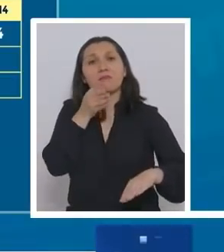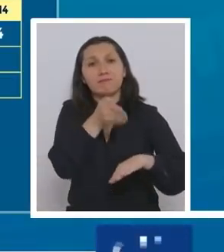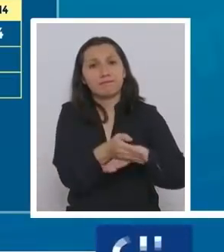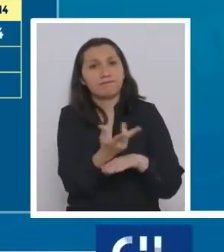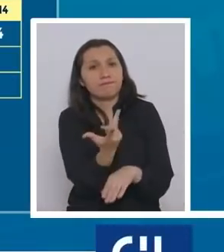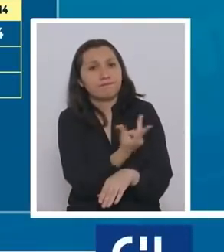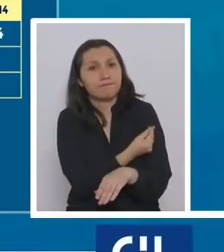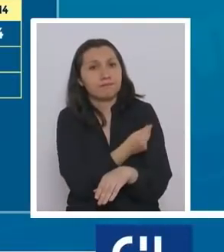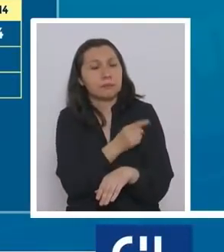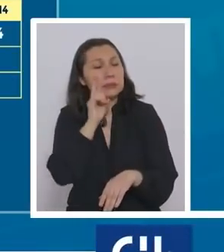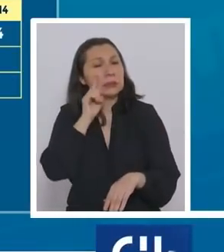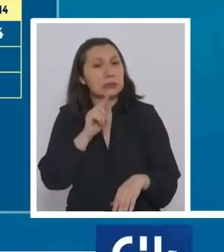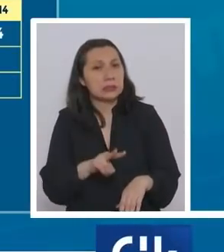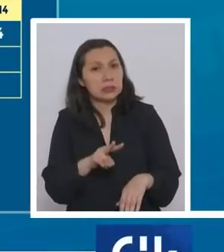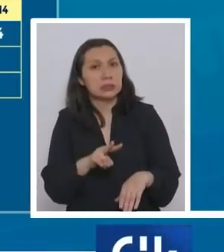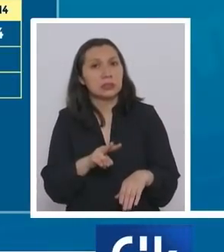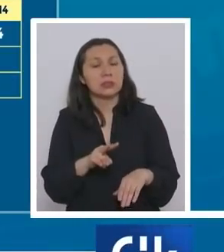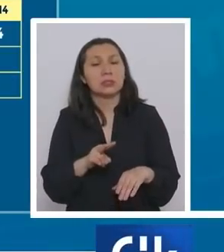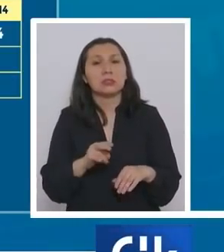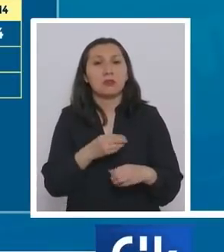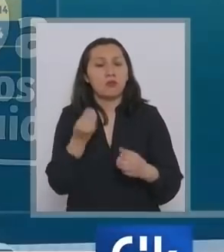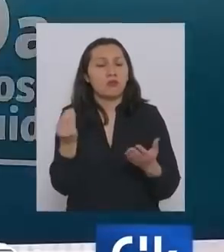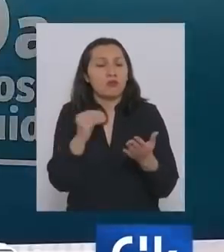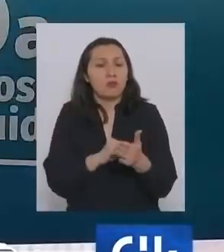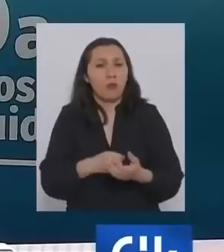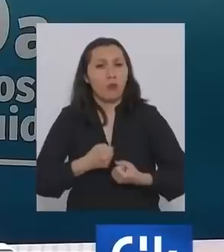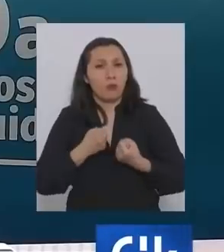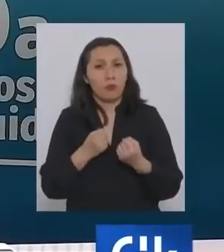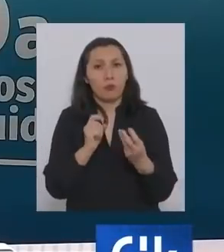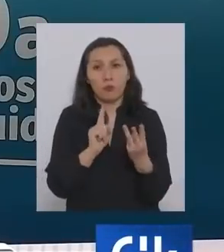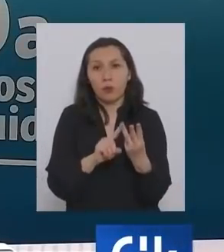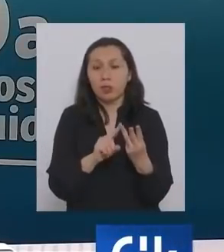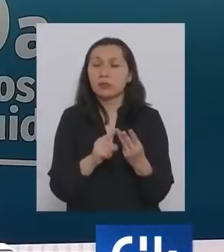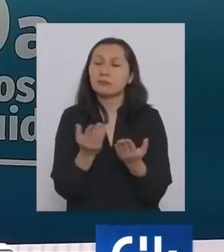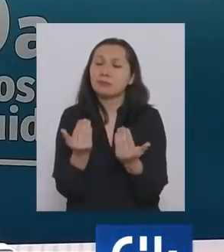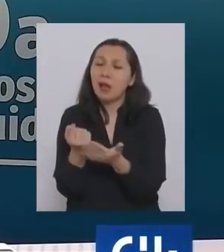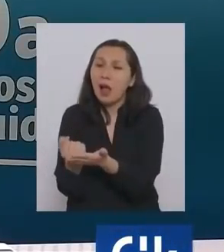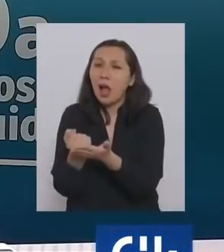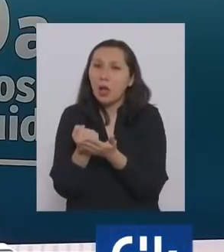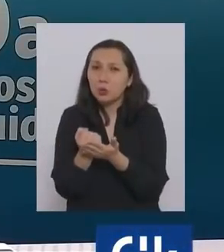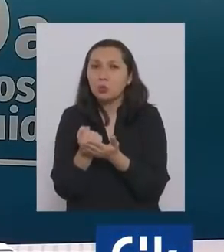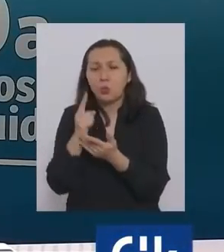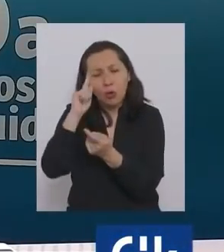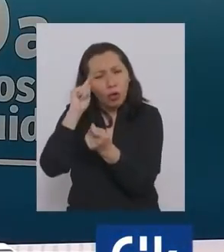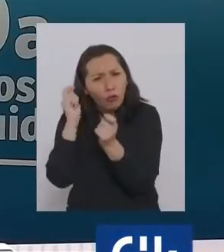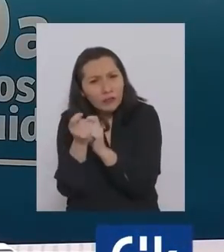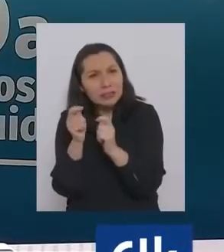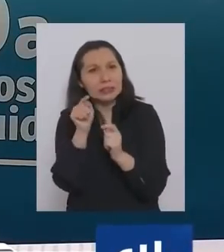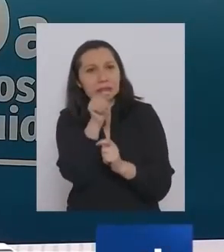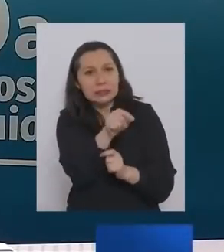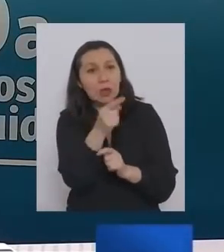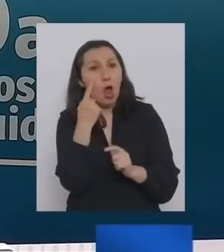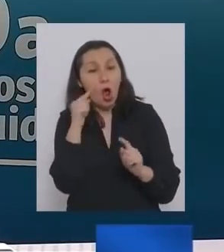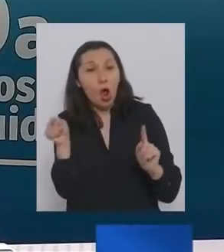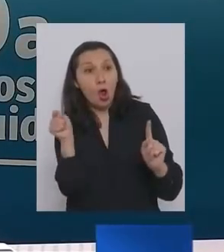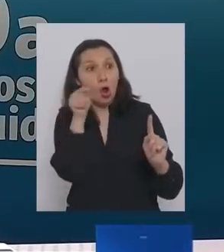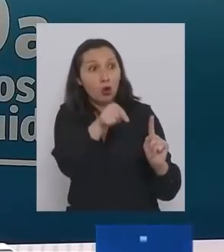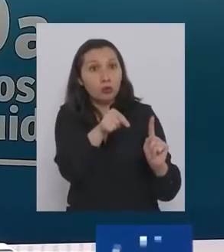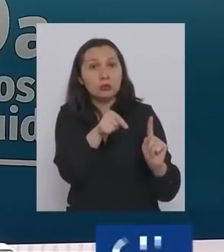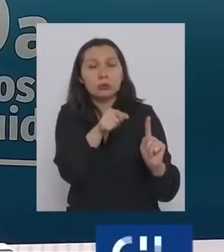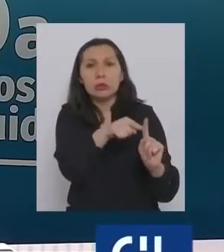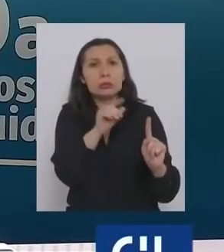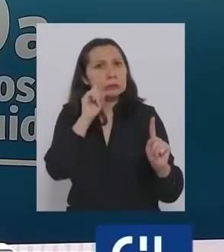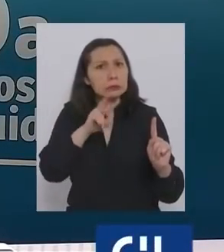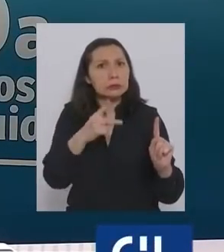de vacunación o no se han puesto su dosis de refuerzo. Necesitamos que nos ayuden a convencer a ese conocido porque ustedes